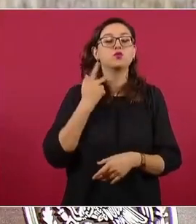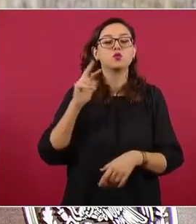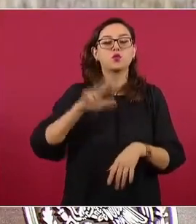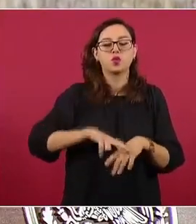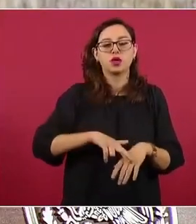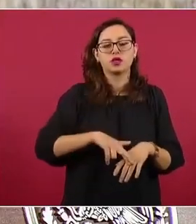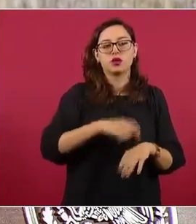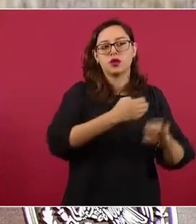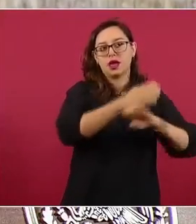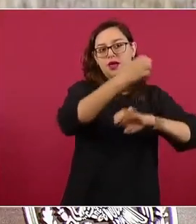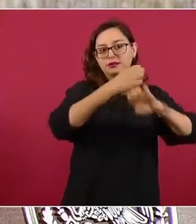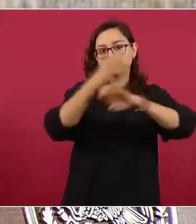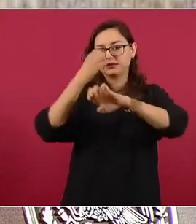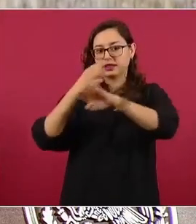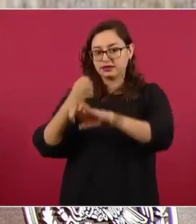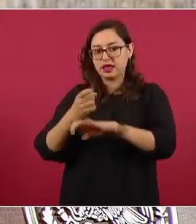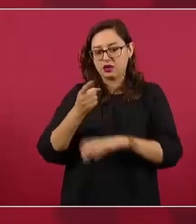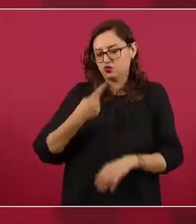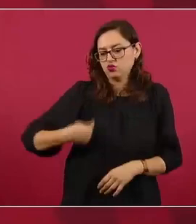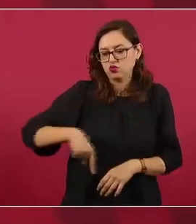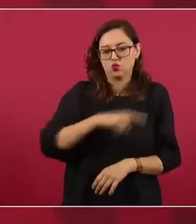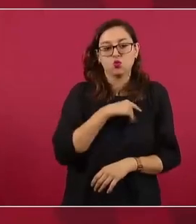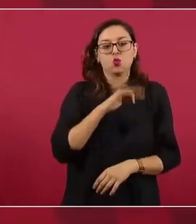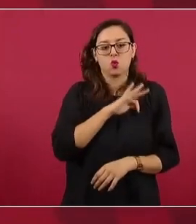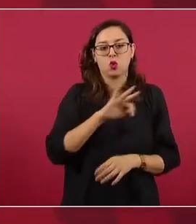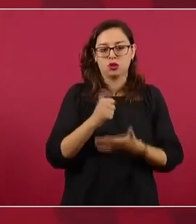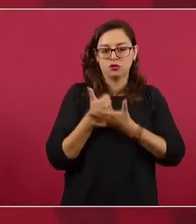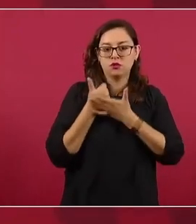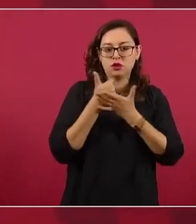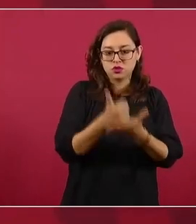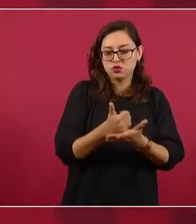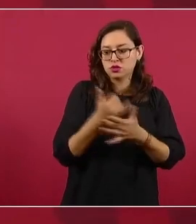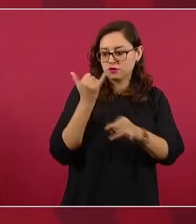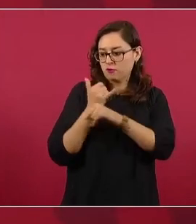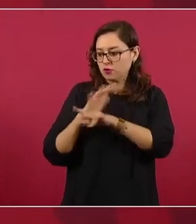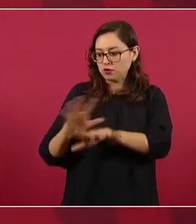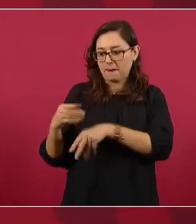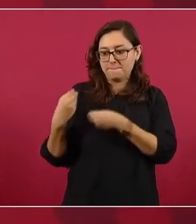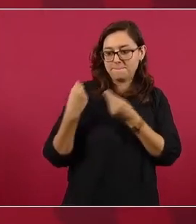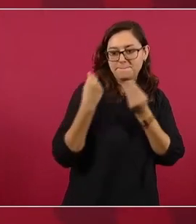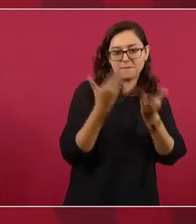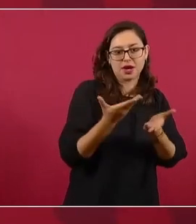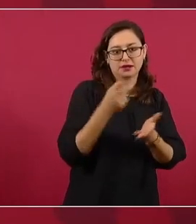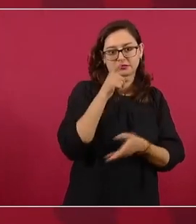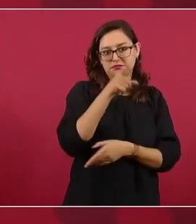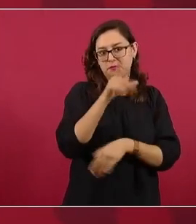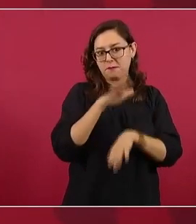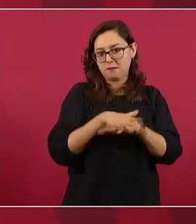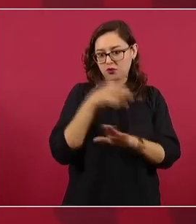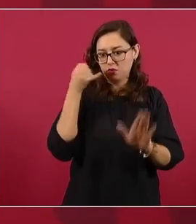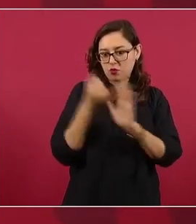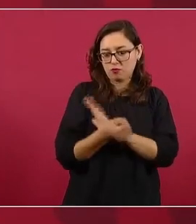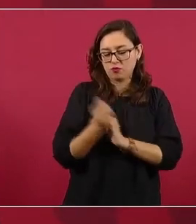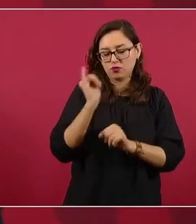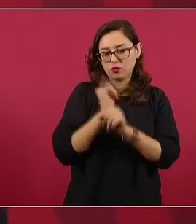nosotros también ayudamos con productos de inteligencia para que ellos lleven a cabo